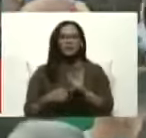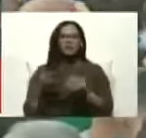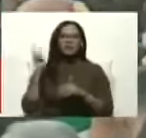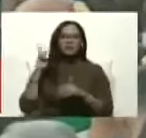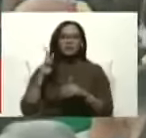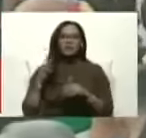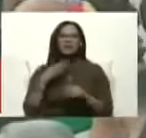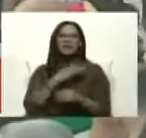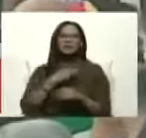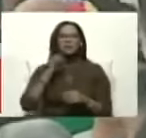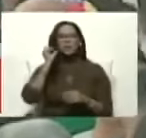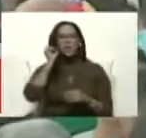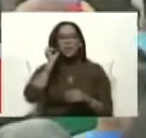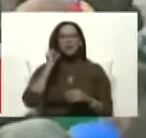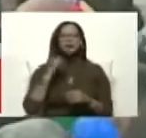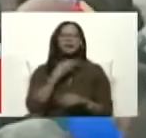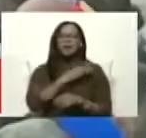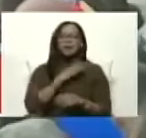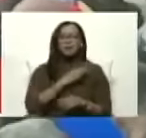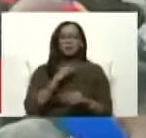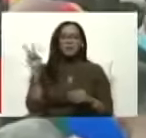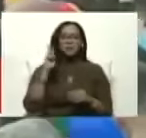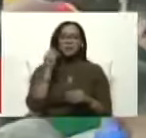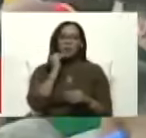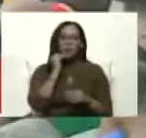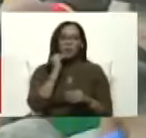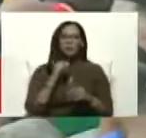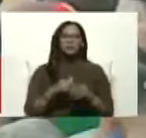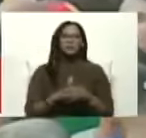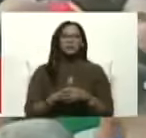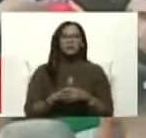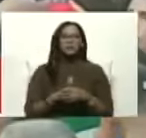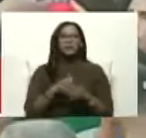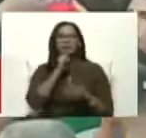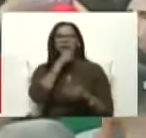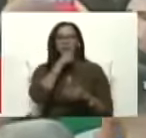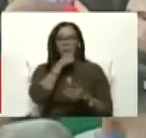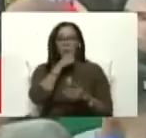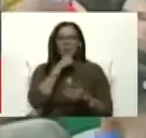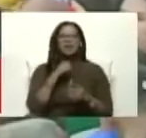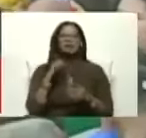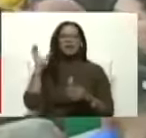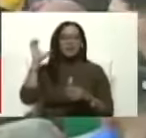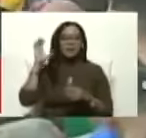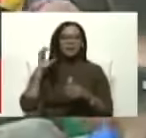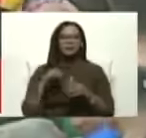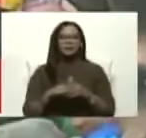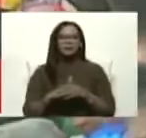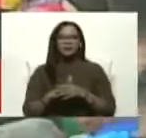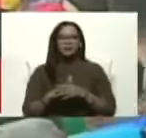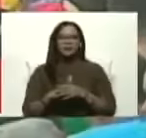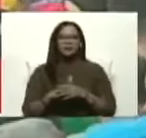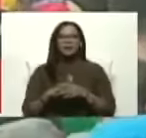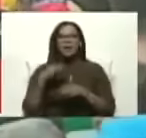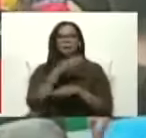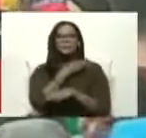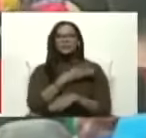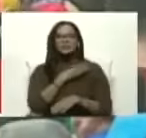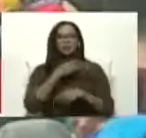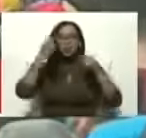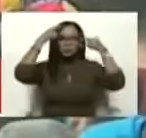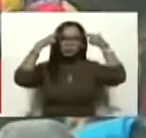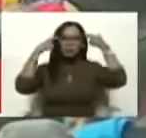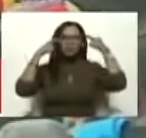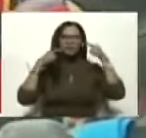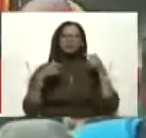misión mujer, es la gran misión Venezuela joven, los abuelos, las abuelas de la patria, la gran misión Hugo Chávez contra